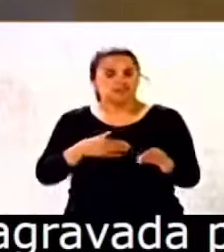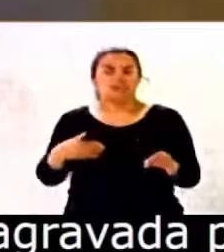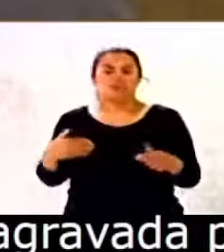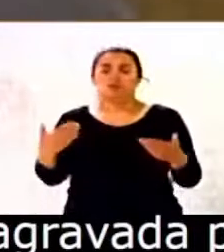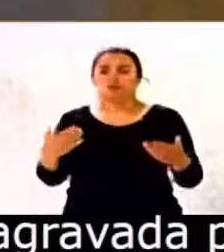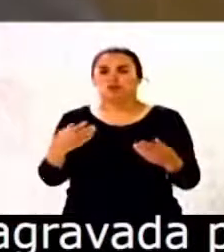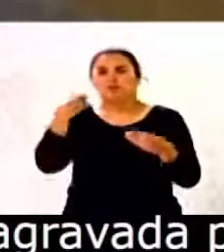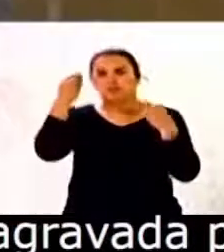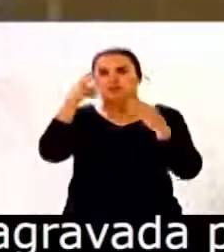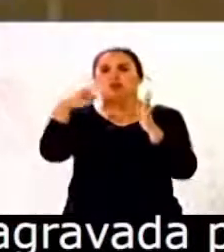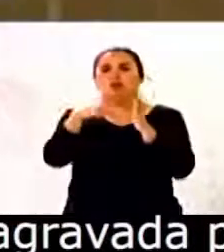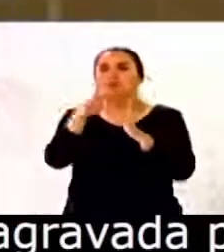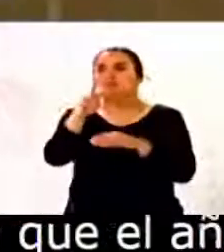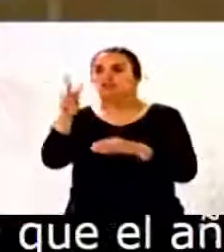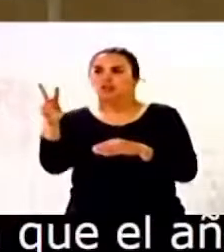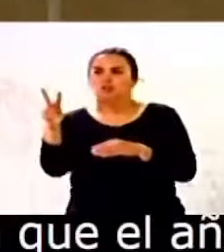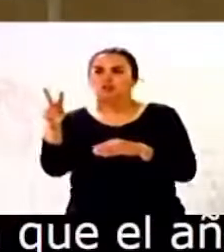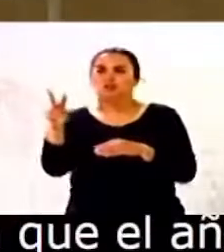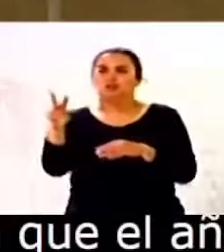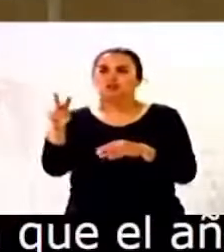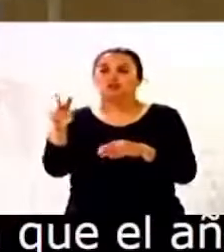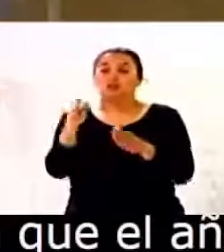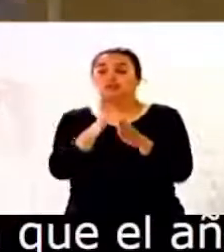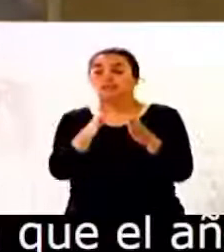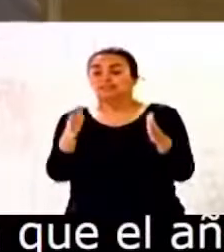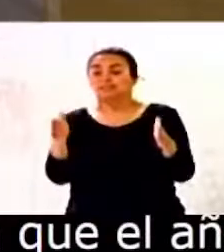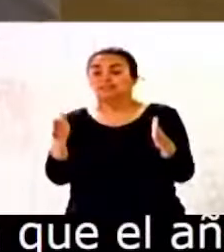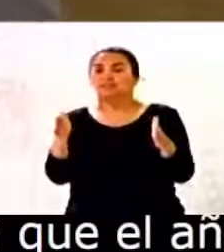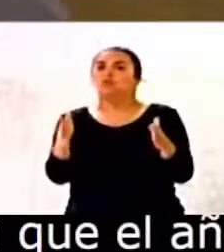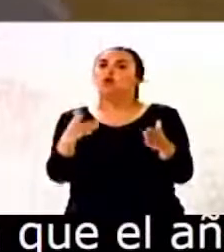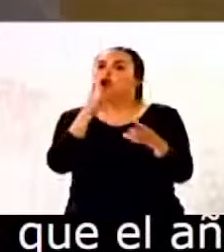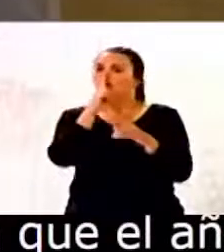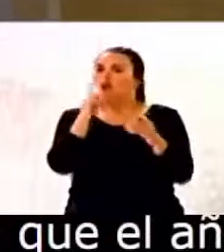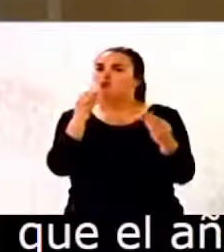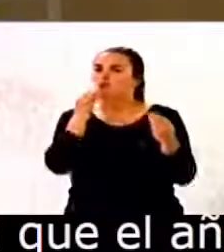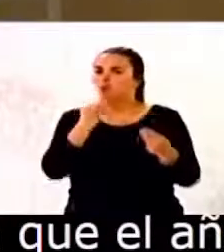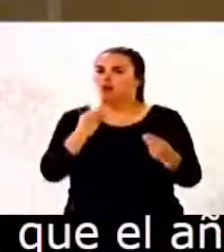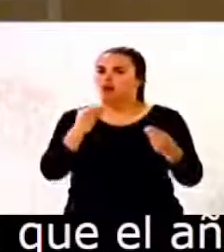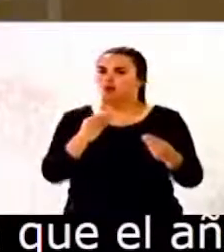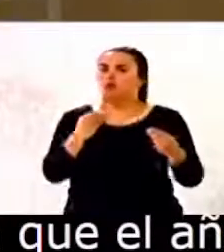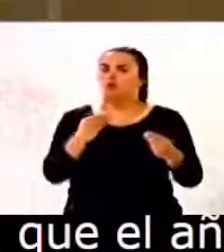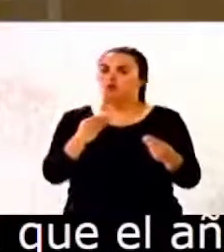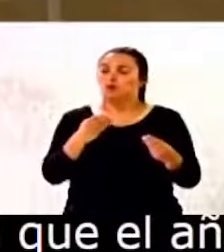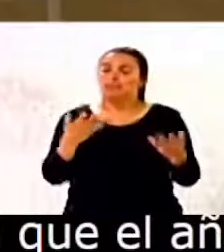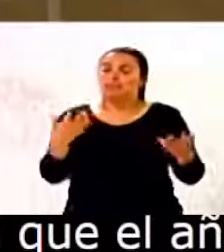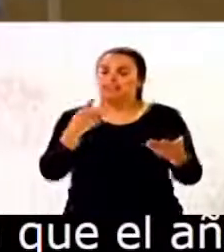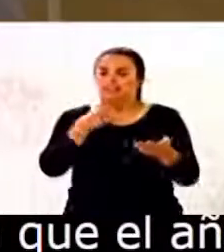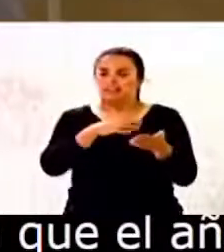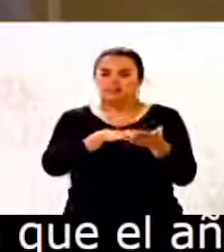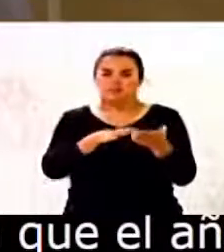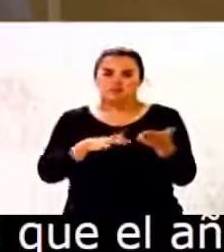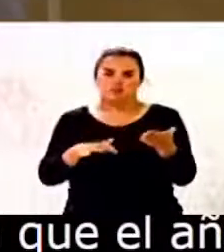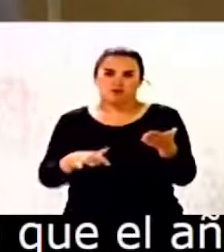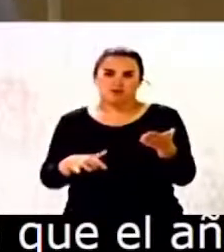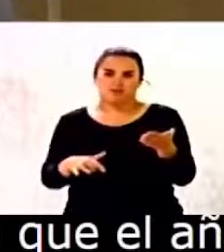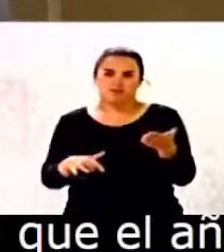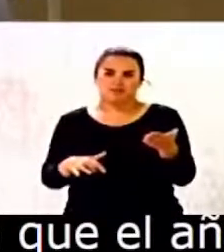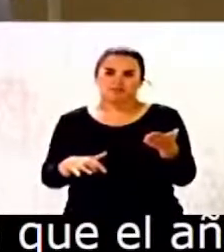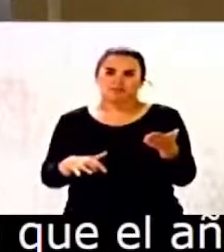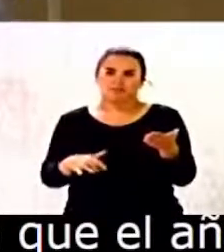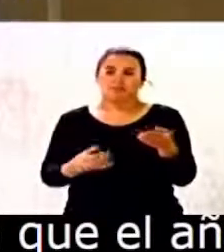año 2022 iba a ser un buen año. De hecho, el informe que